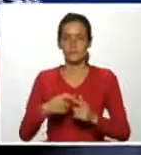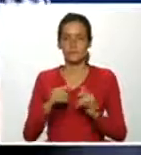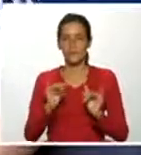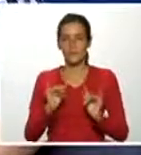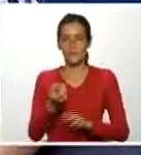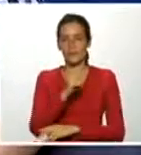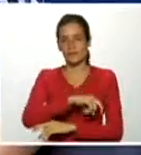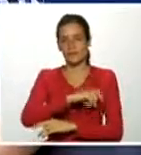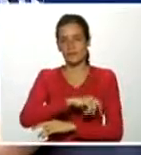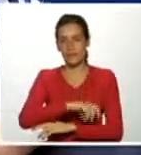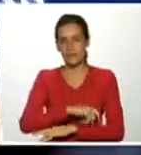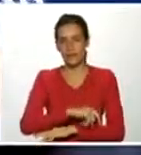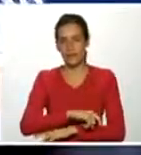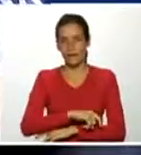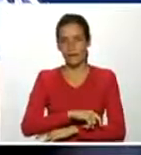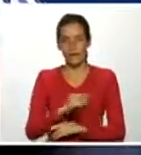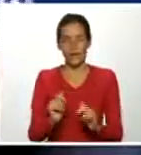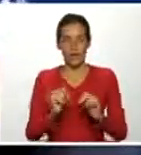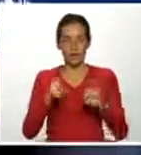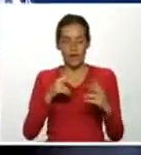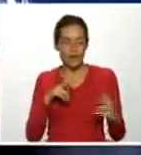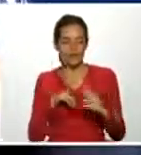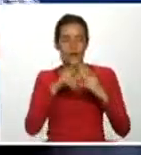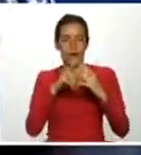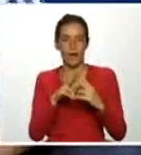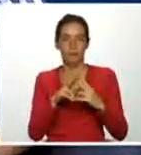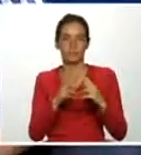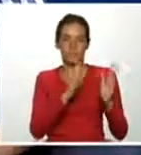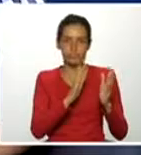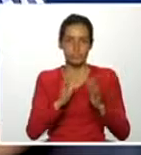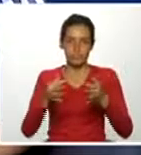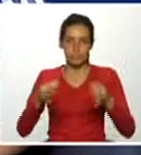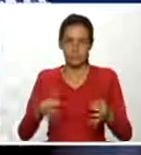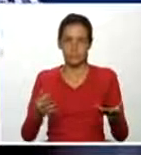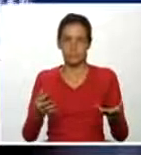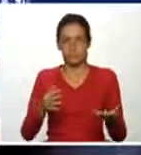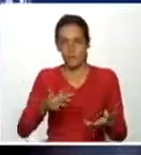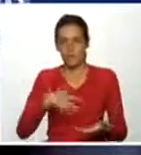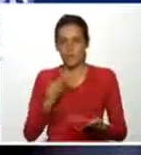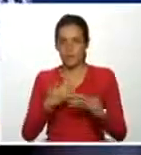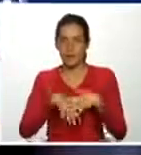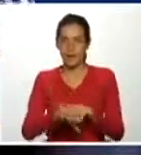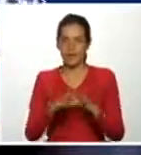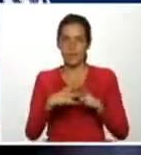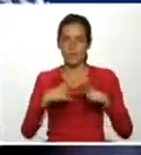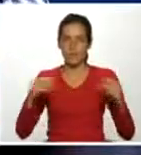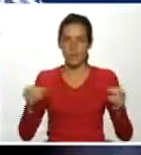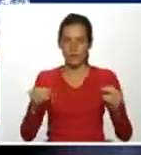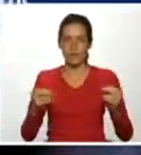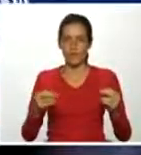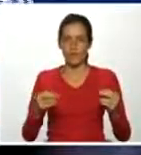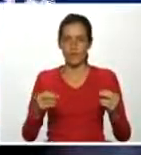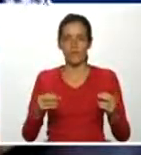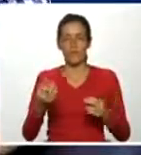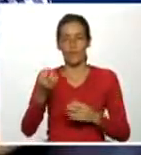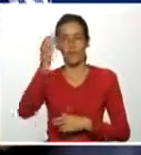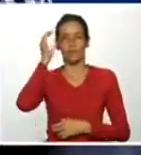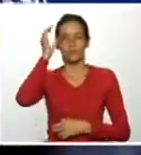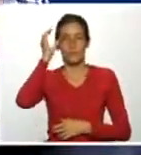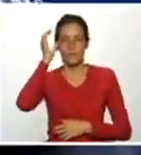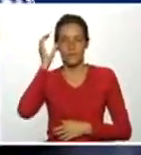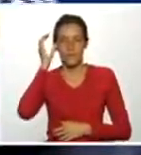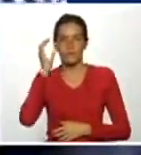desde esa necesidad nos empezamos a encontrar para formarnos, para poder integrar todas nuestras conocimientos y nuestras